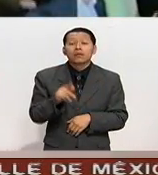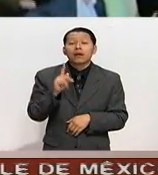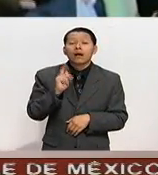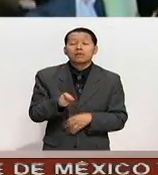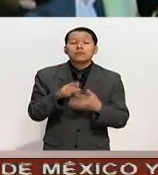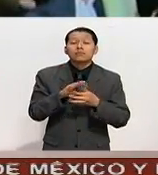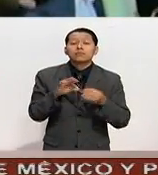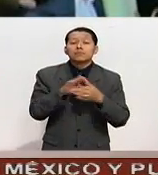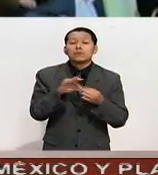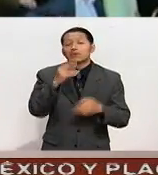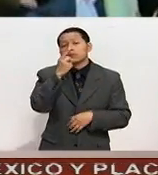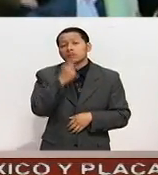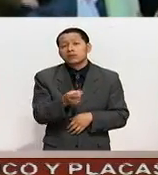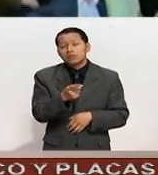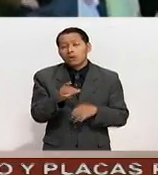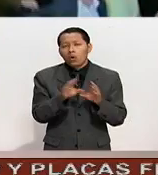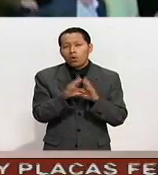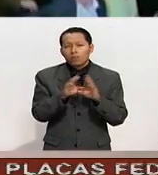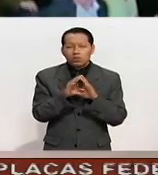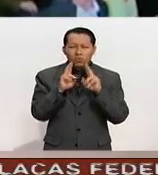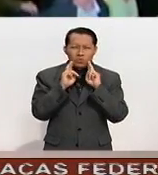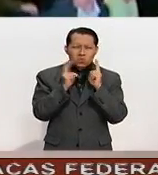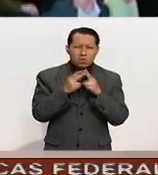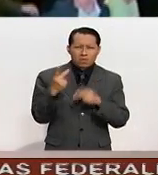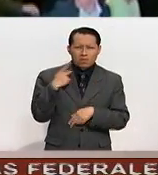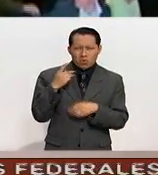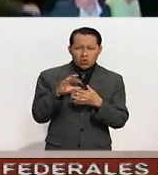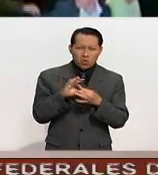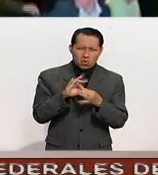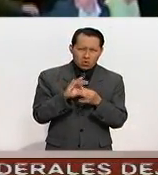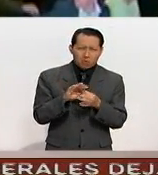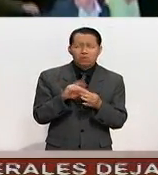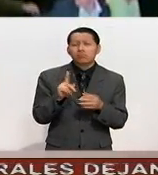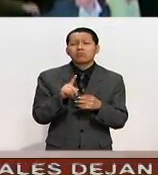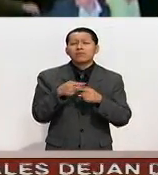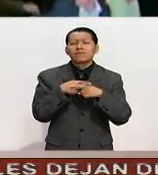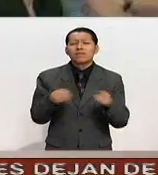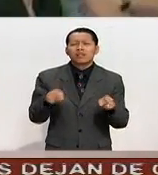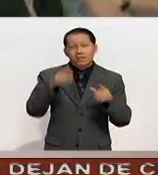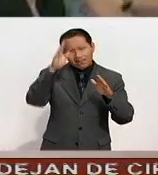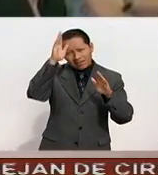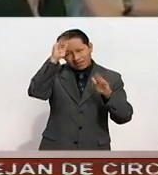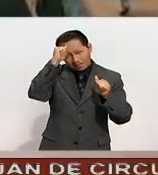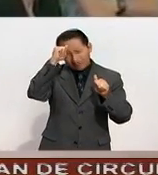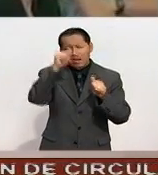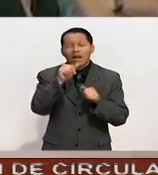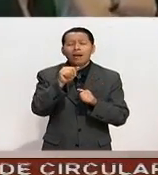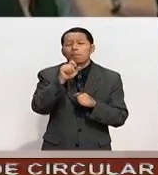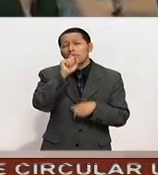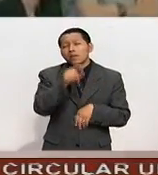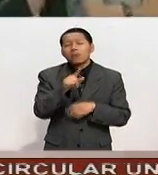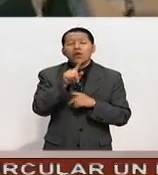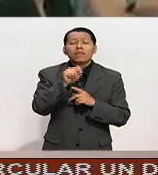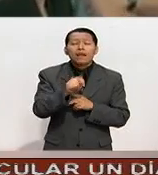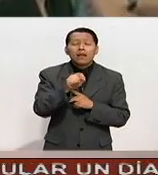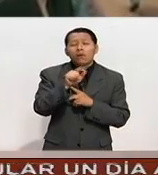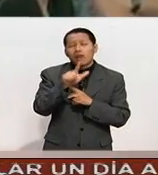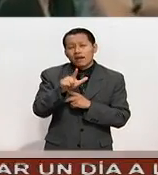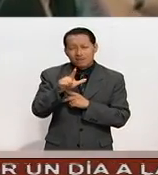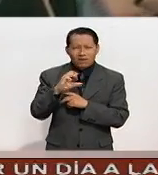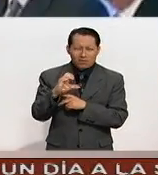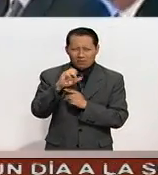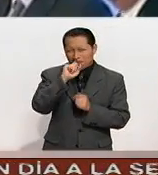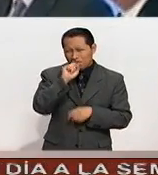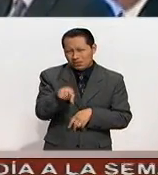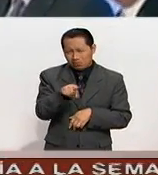en vez de una unión política como la que tenemos ahora, pues hagamos un tratado de libre comercio y se acabó, ¿no? Ese es el primero.